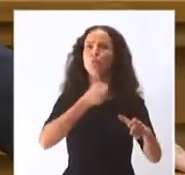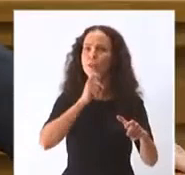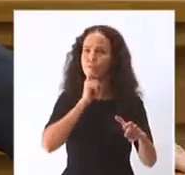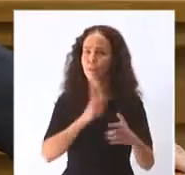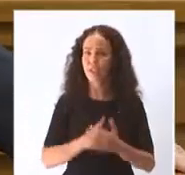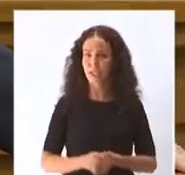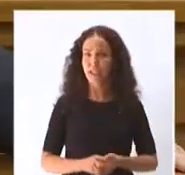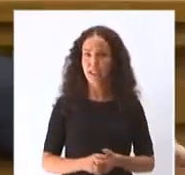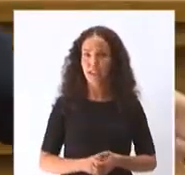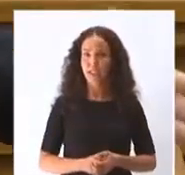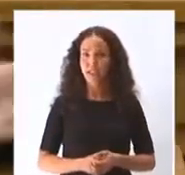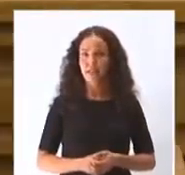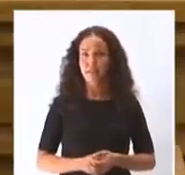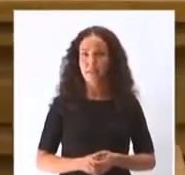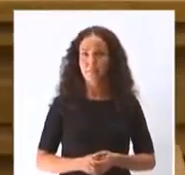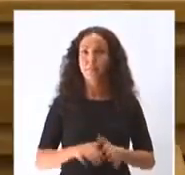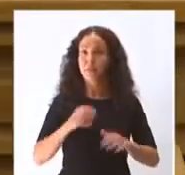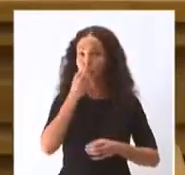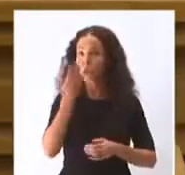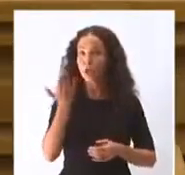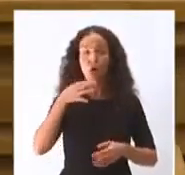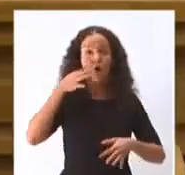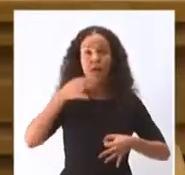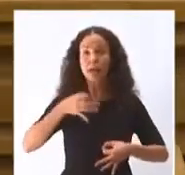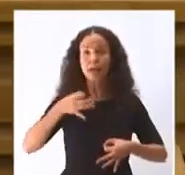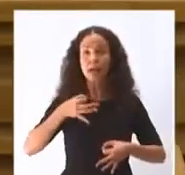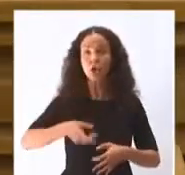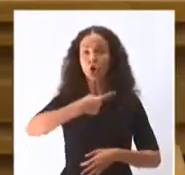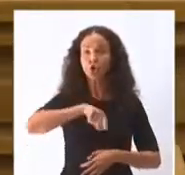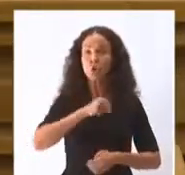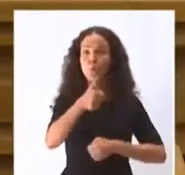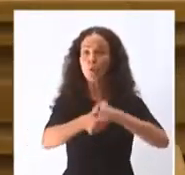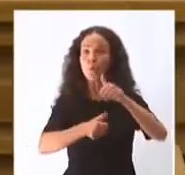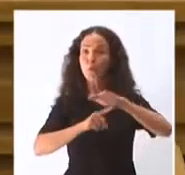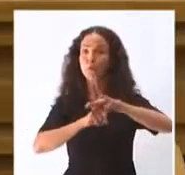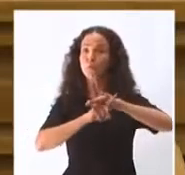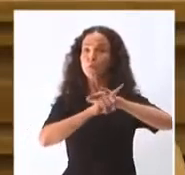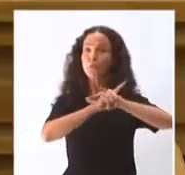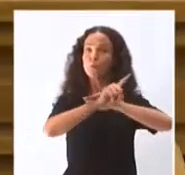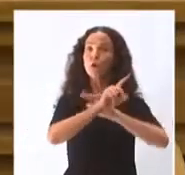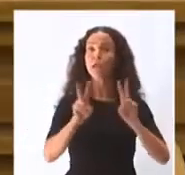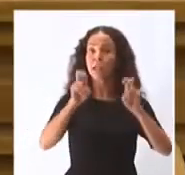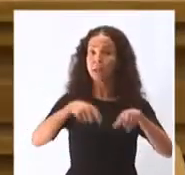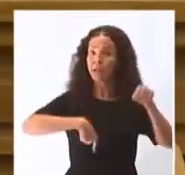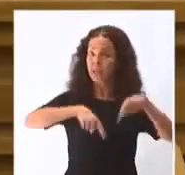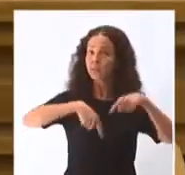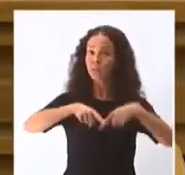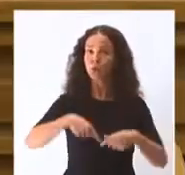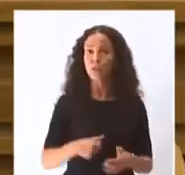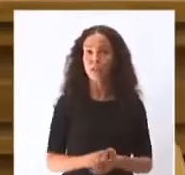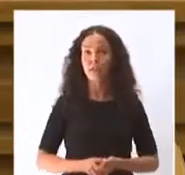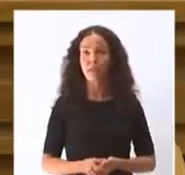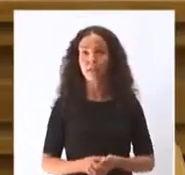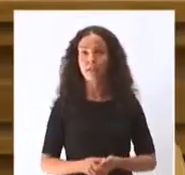muy difícil pero bueno la realidad es que hemos ido avanzando muy notablemente en el ámbito del transporte en